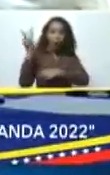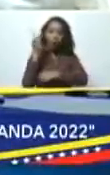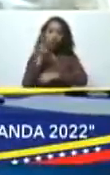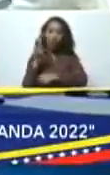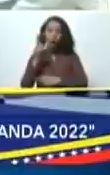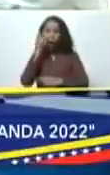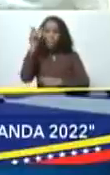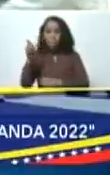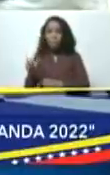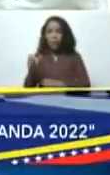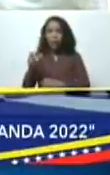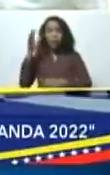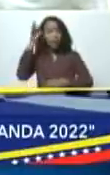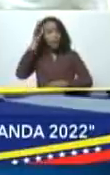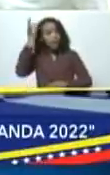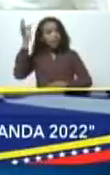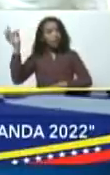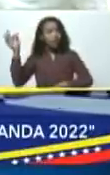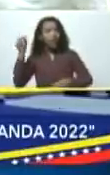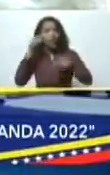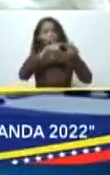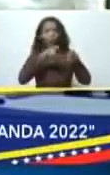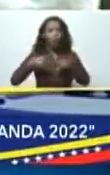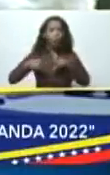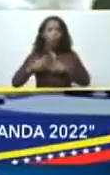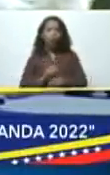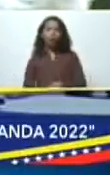Castro Soteldo, el filósofo de la agricultura.